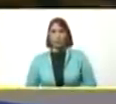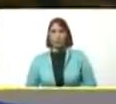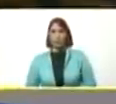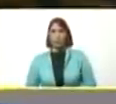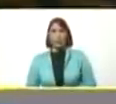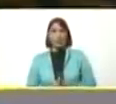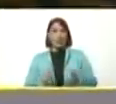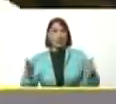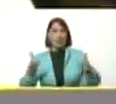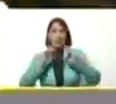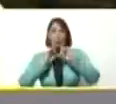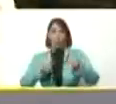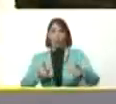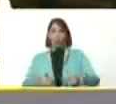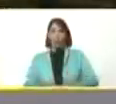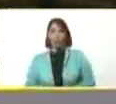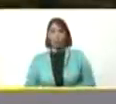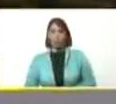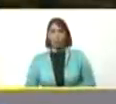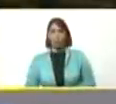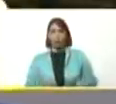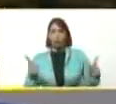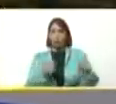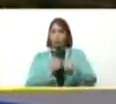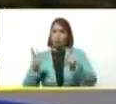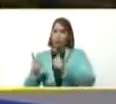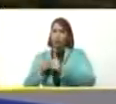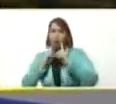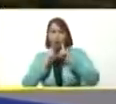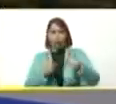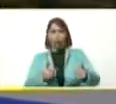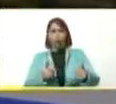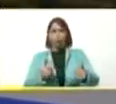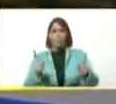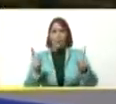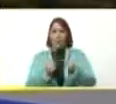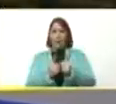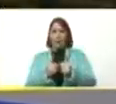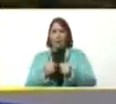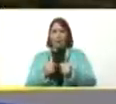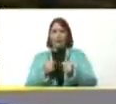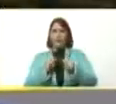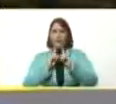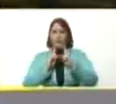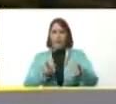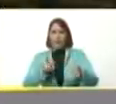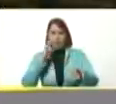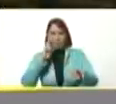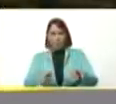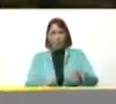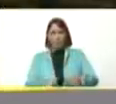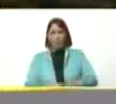De grandes autopistas, de medianas autopistas, de pequeñas carreteras. Uno los ve